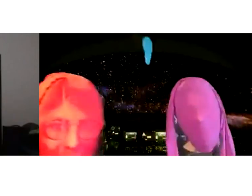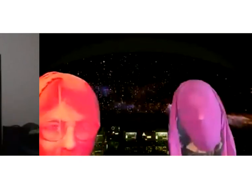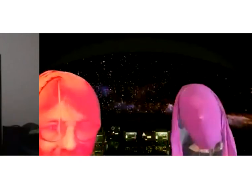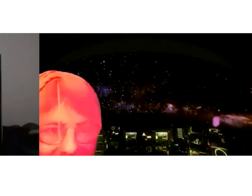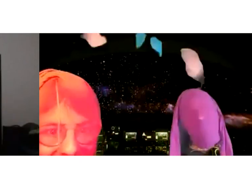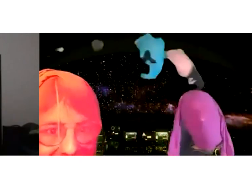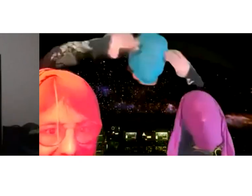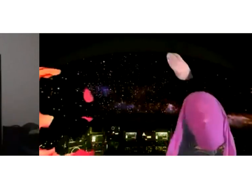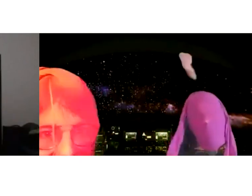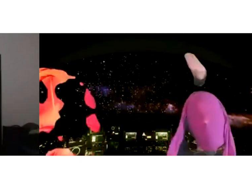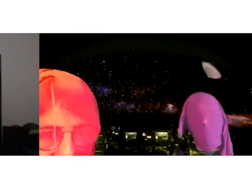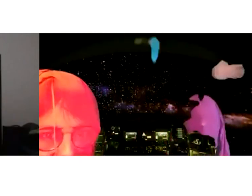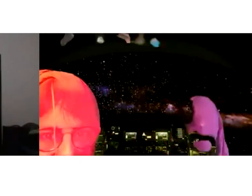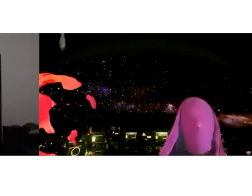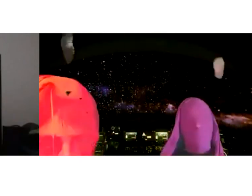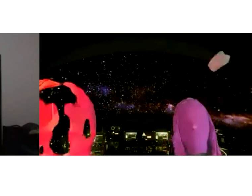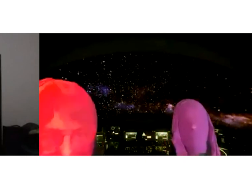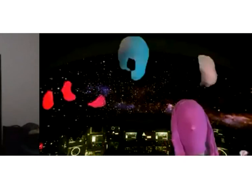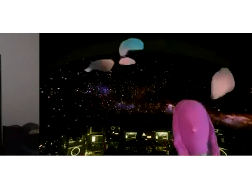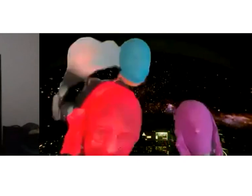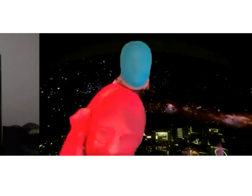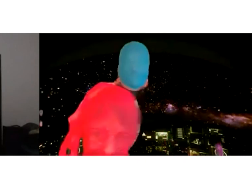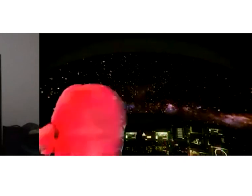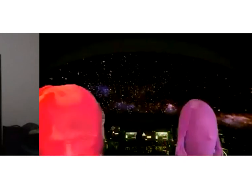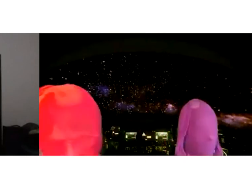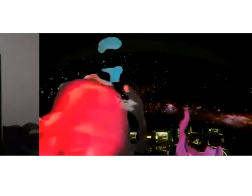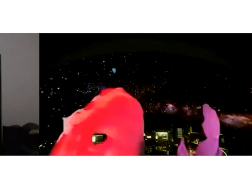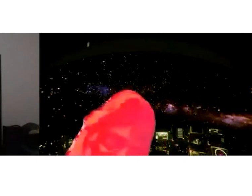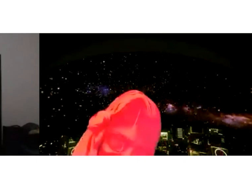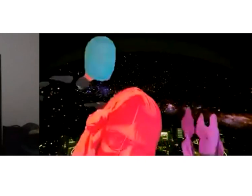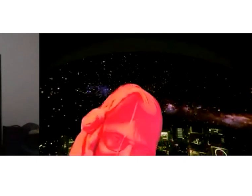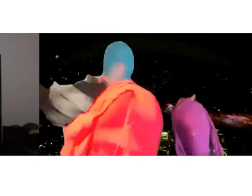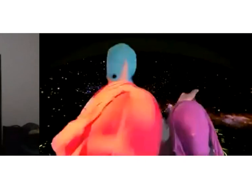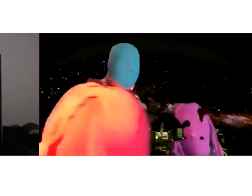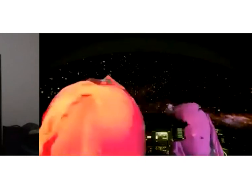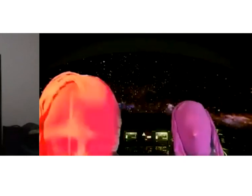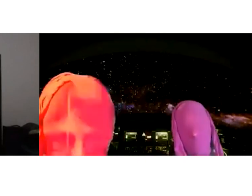Listo. ¿Quién sabe qué sucedió en las ondas sonoras?